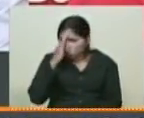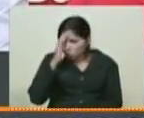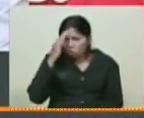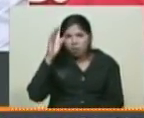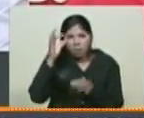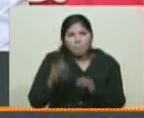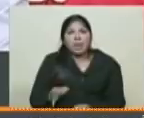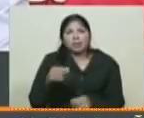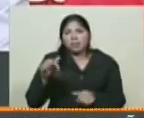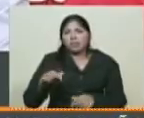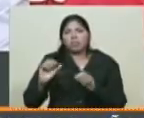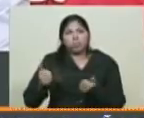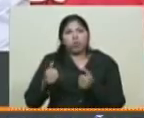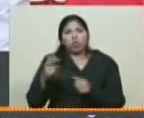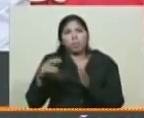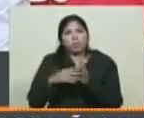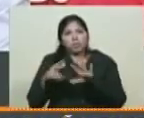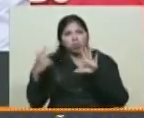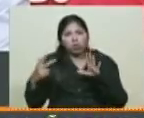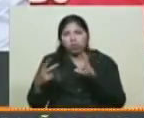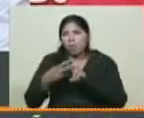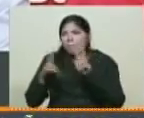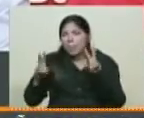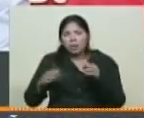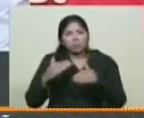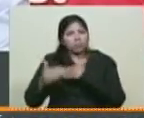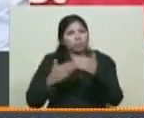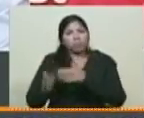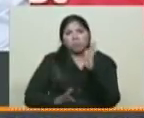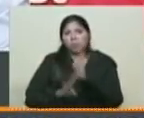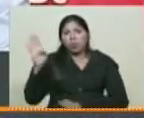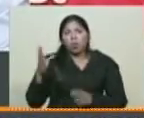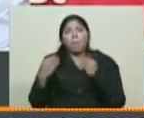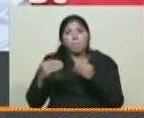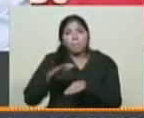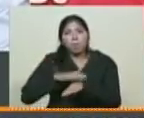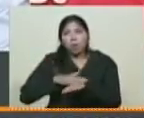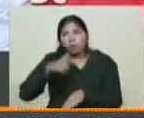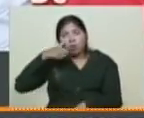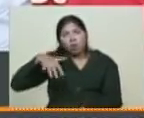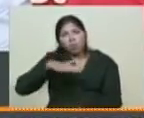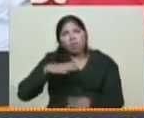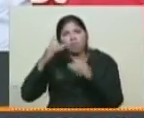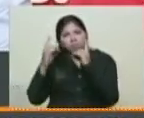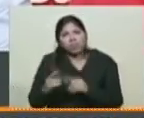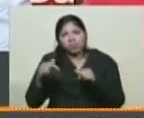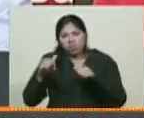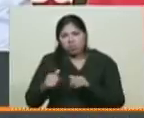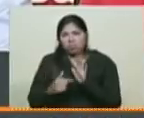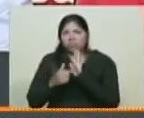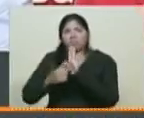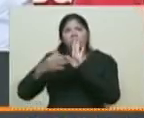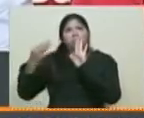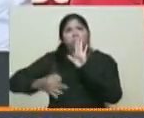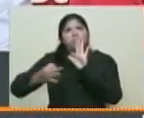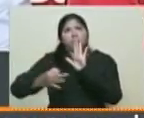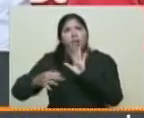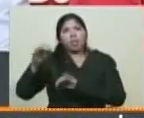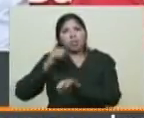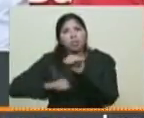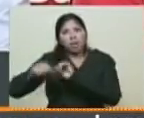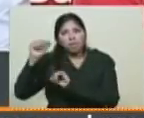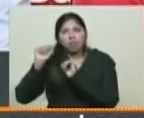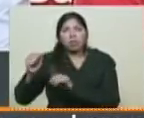comienza en paz porque el pueblo venezolano el 2017 garantizó la paz, ejerciendo su protagonismo, defendiendo